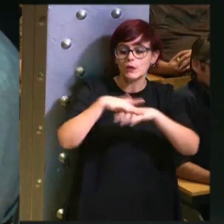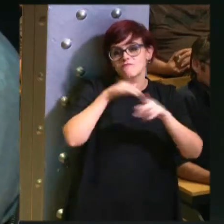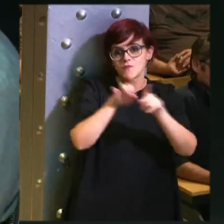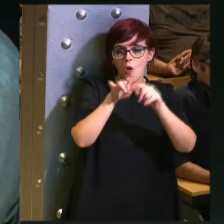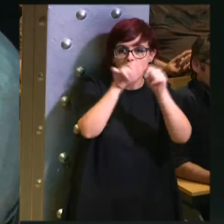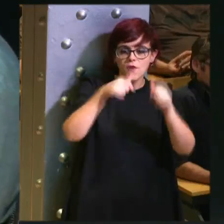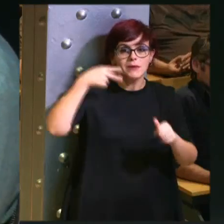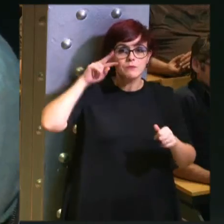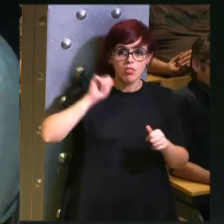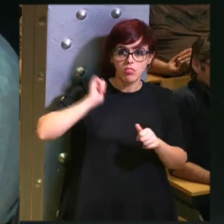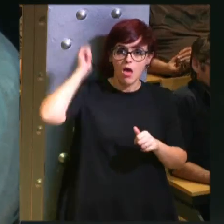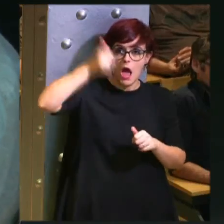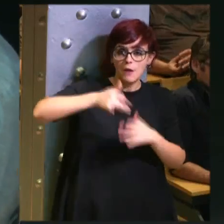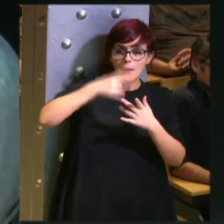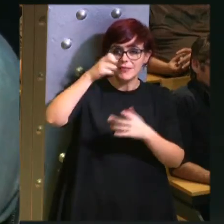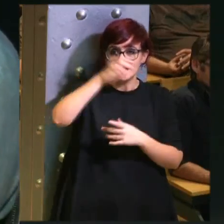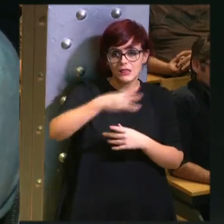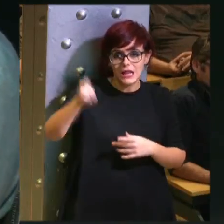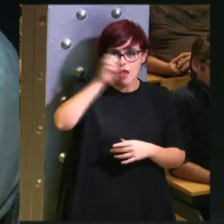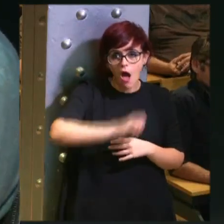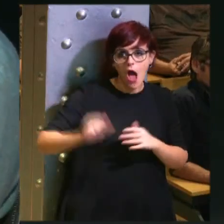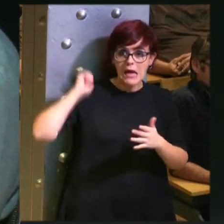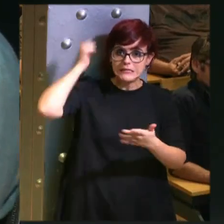poco su experiencia de los últimos 10, 20, 30 años